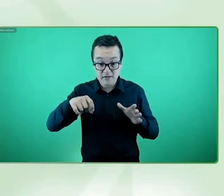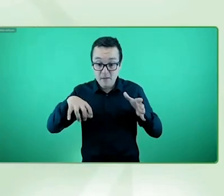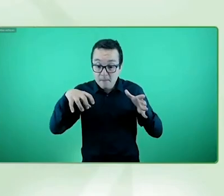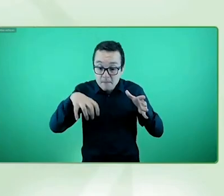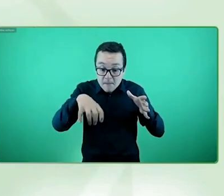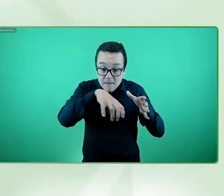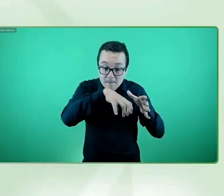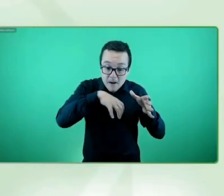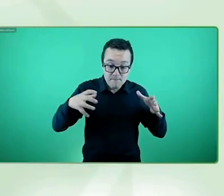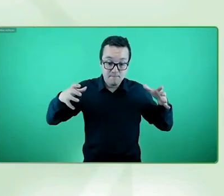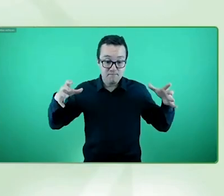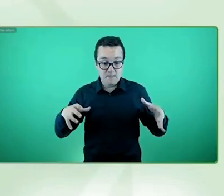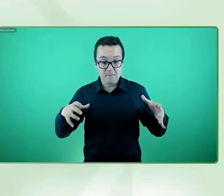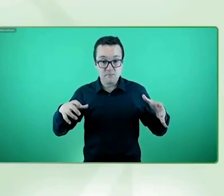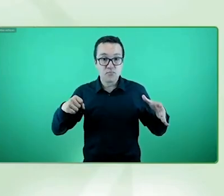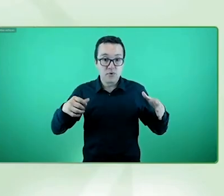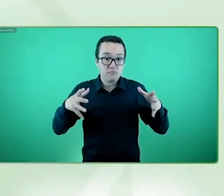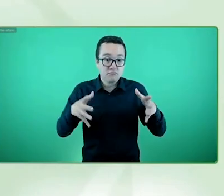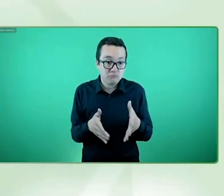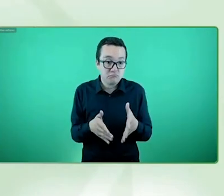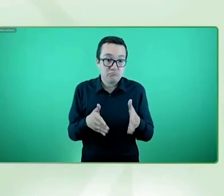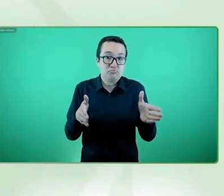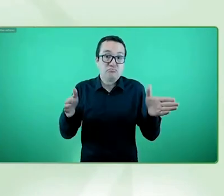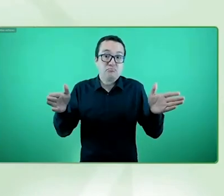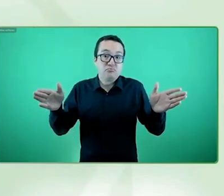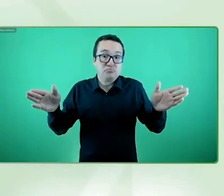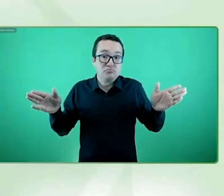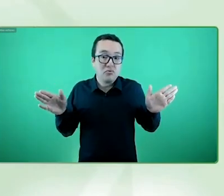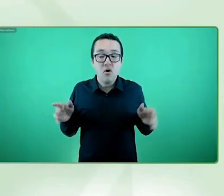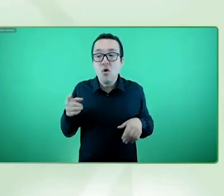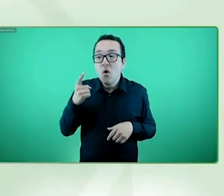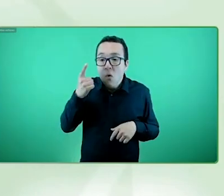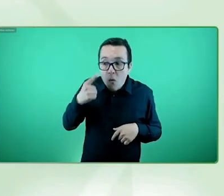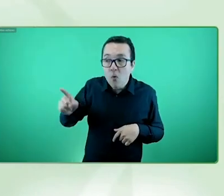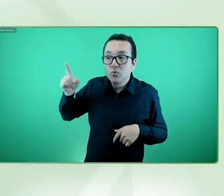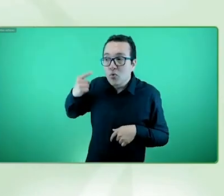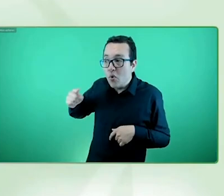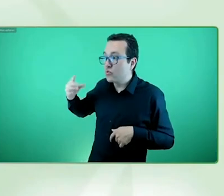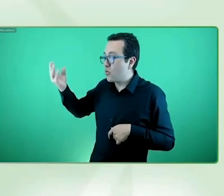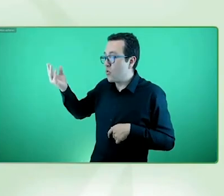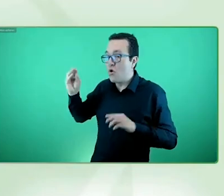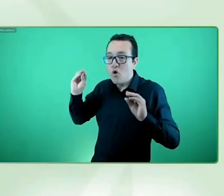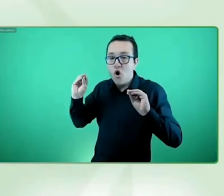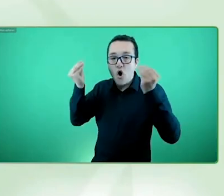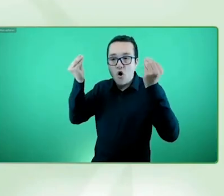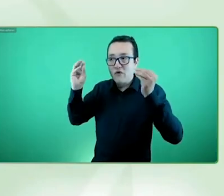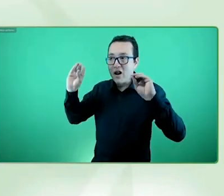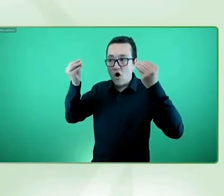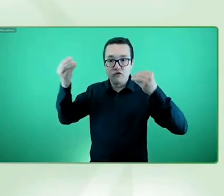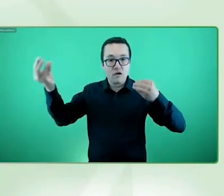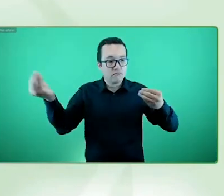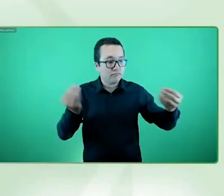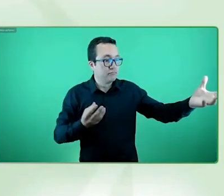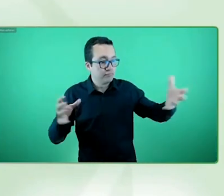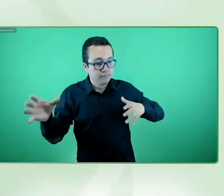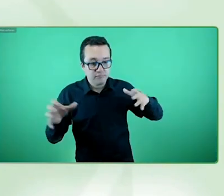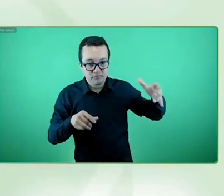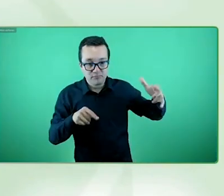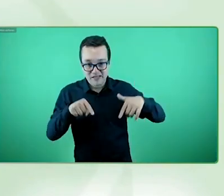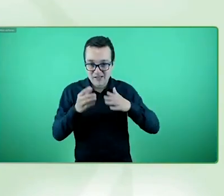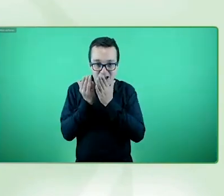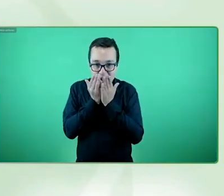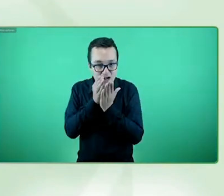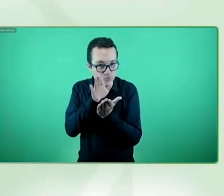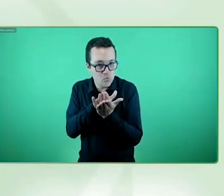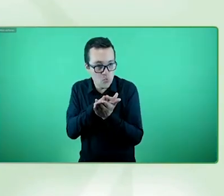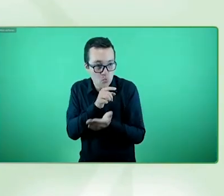una plataforma para otros grupos de jóvenes egresados de esta escuela o de otras que, por ejemplo, quisieran ofrecer sus